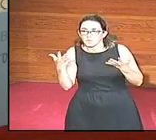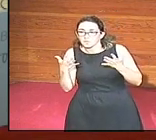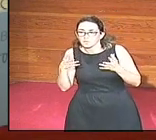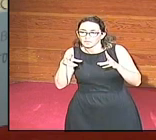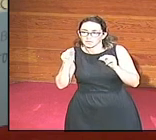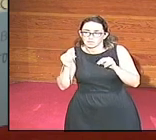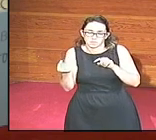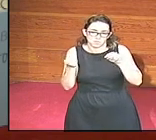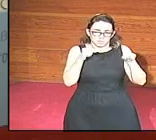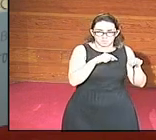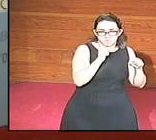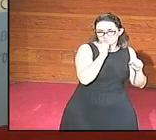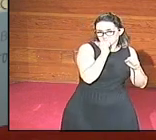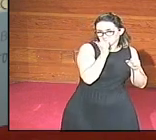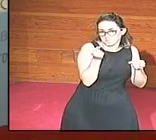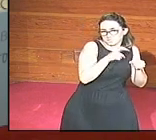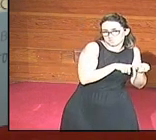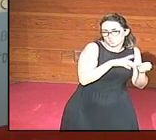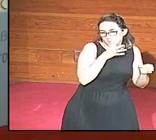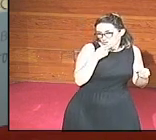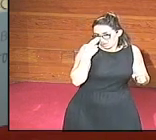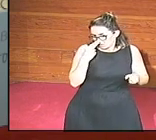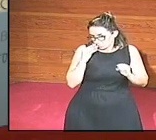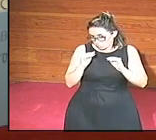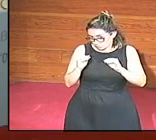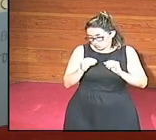se pasó a machete a quien se tuvo que pasar.